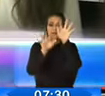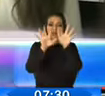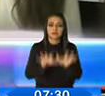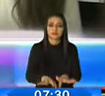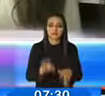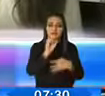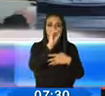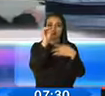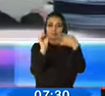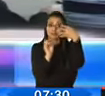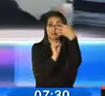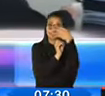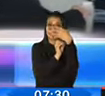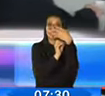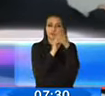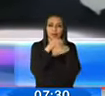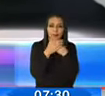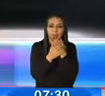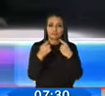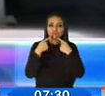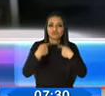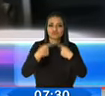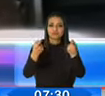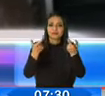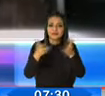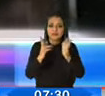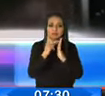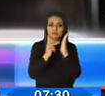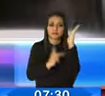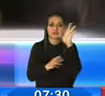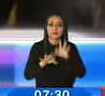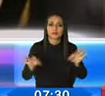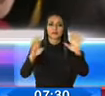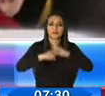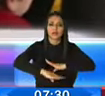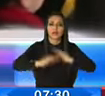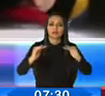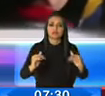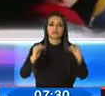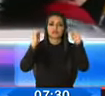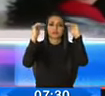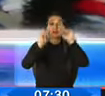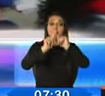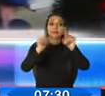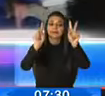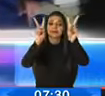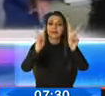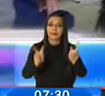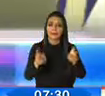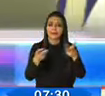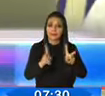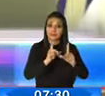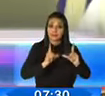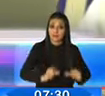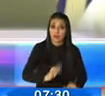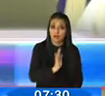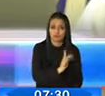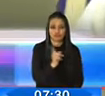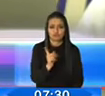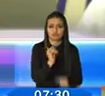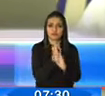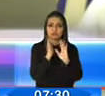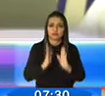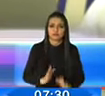CENESID, Rina Pasos, aprovechó para informar que están lanzando un programa de becas de posgrados en distintas áreas académicas. Ingeniería,